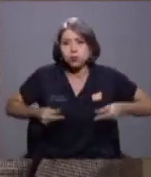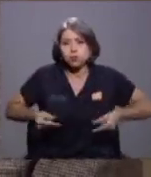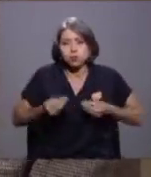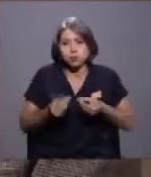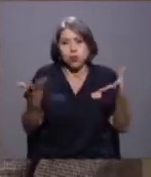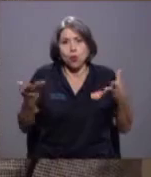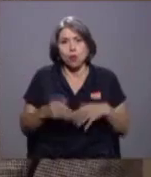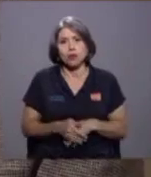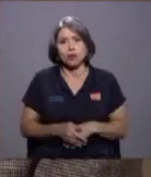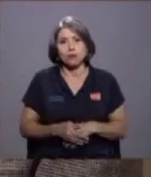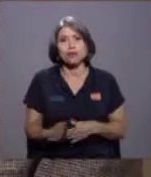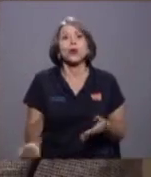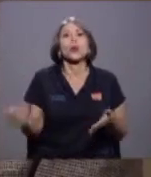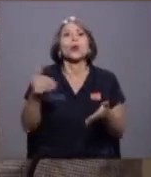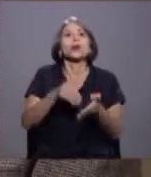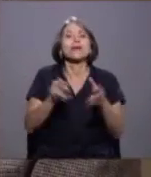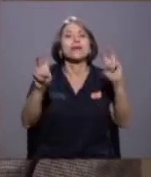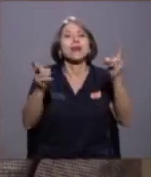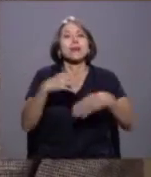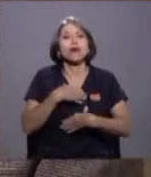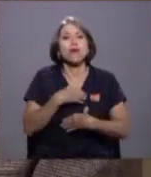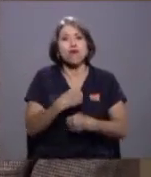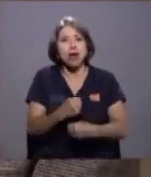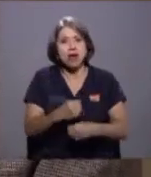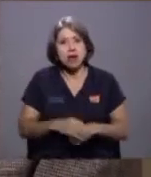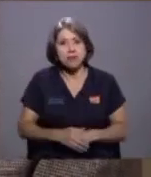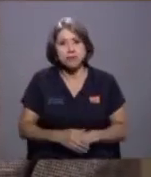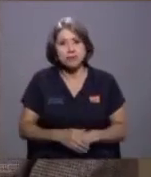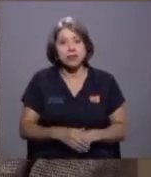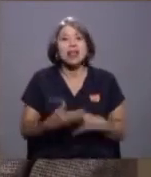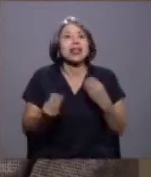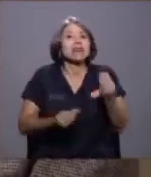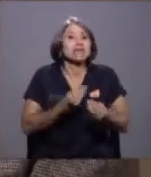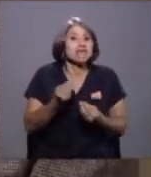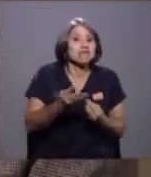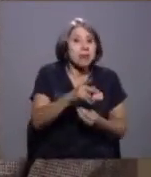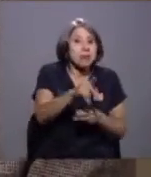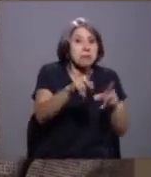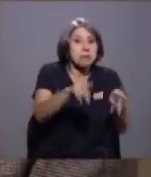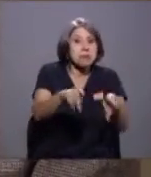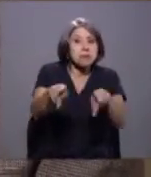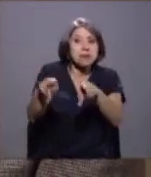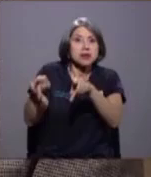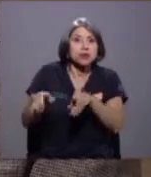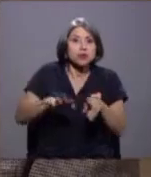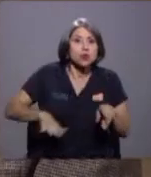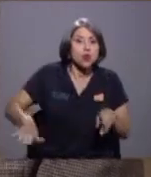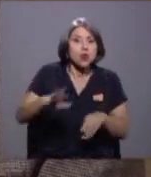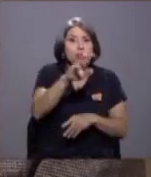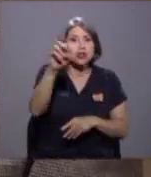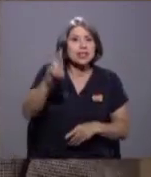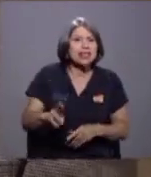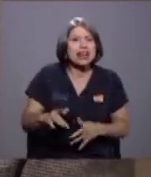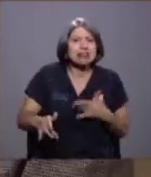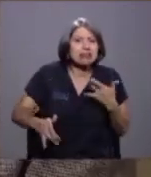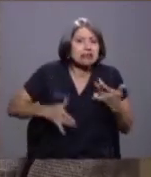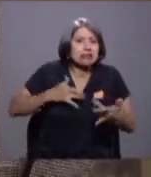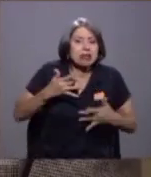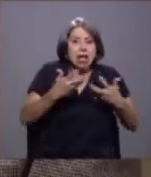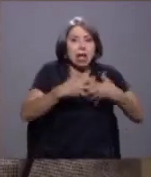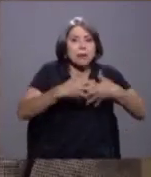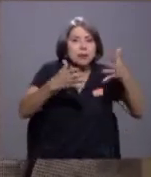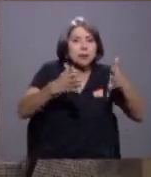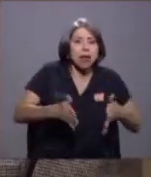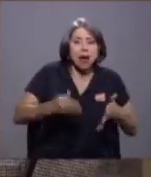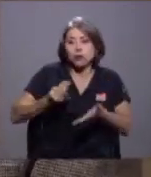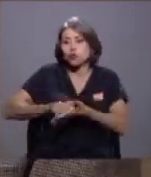nuevamente volvemos al tema de la confianza. Las señales que se le envían a la ciudadanía costarricense, a los empresarios, a los